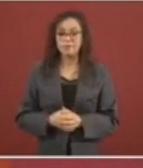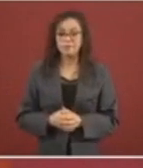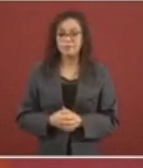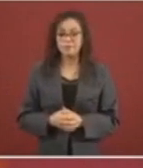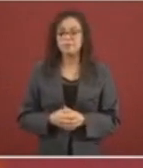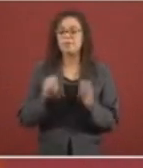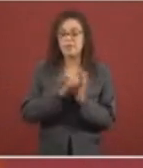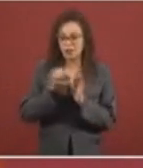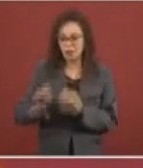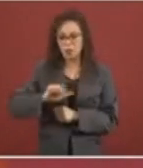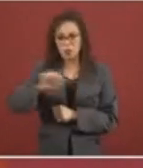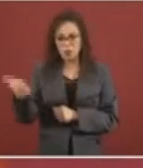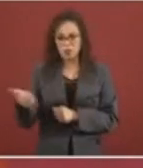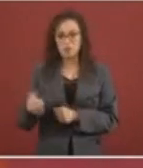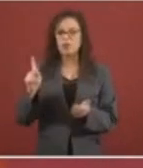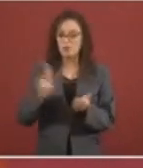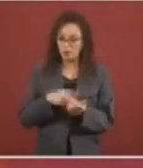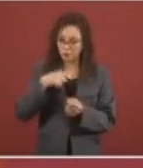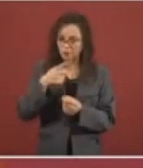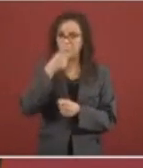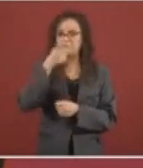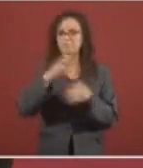Otro ejemplo, lo repito,